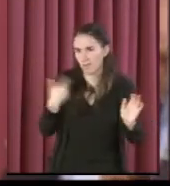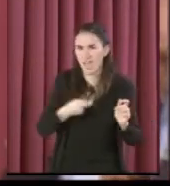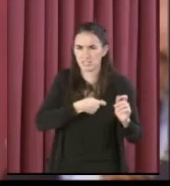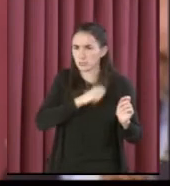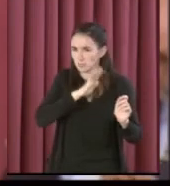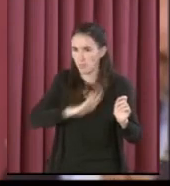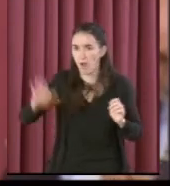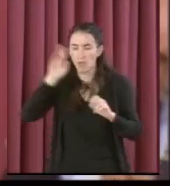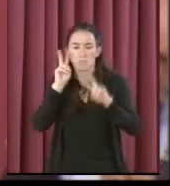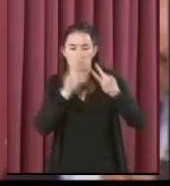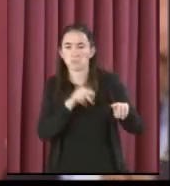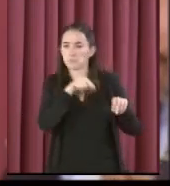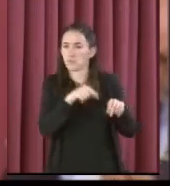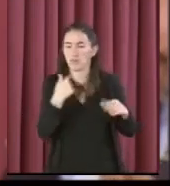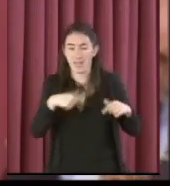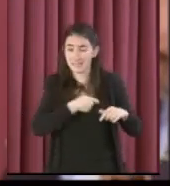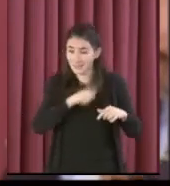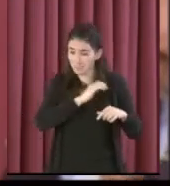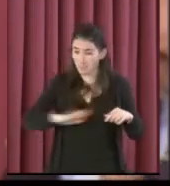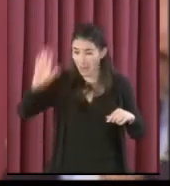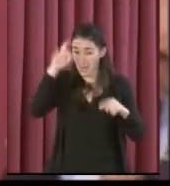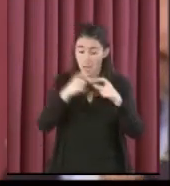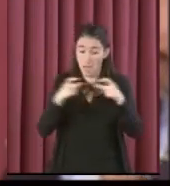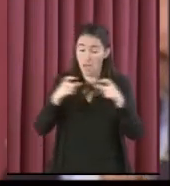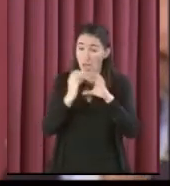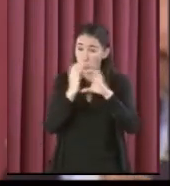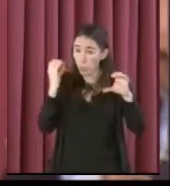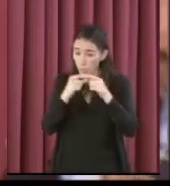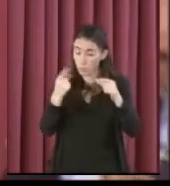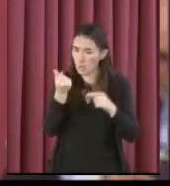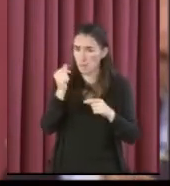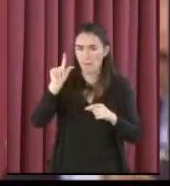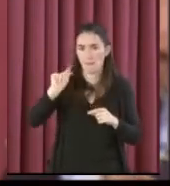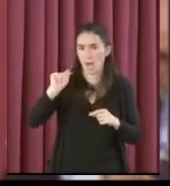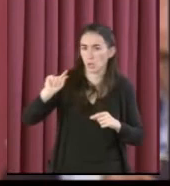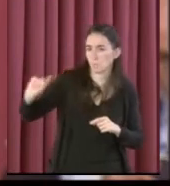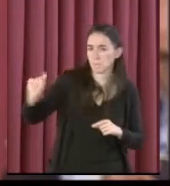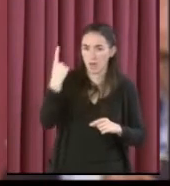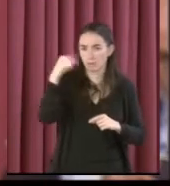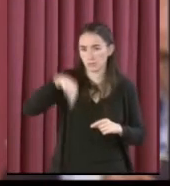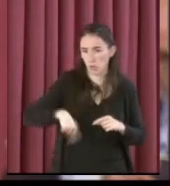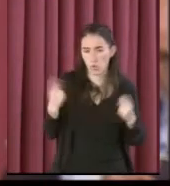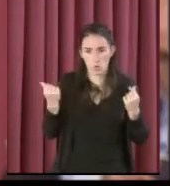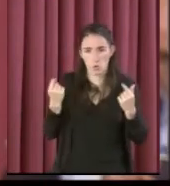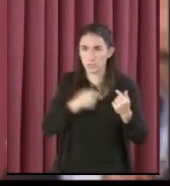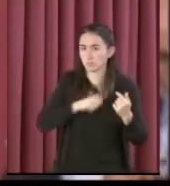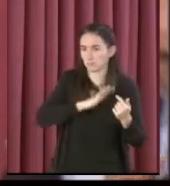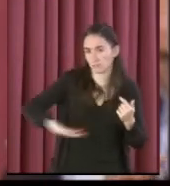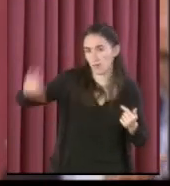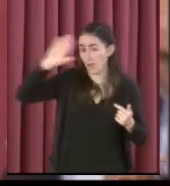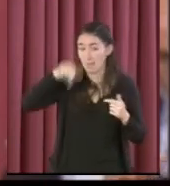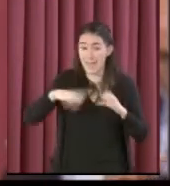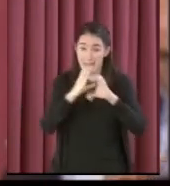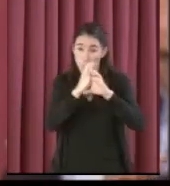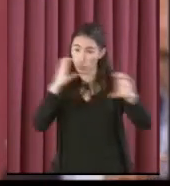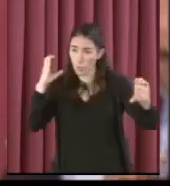nacionales. El Bonobús de Logroño es el más barato de España en 2015, establecía Facua. Logroño es la ciudad española con el transporte público